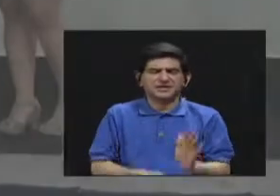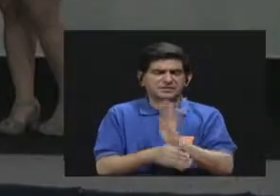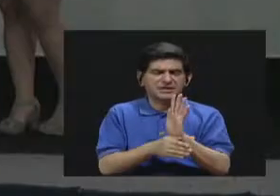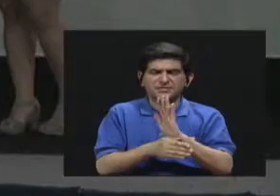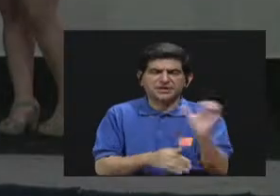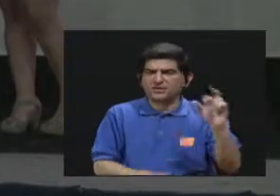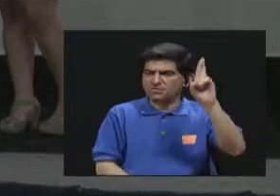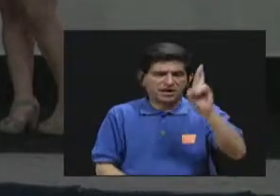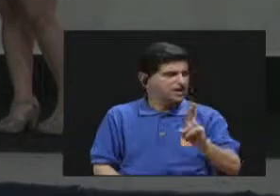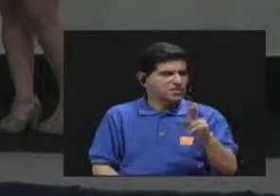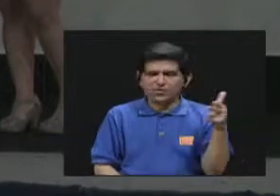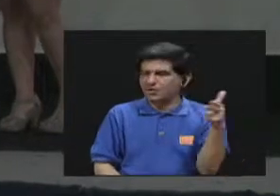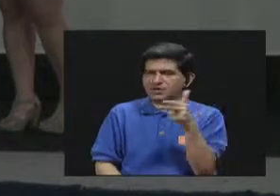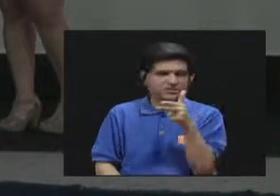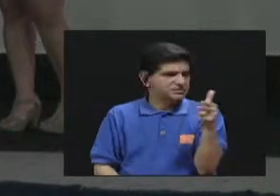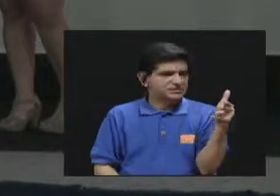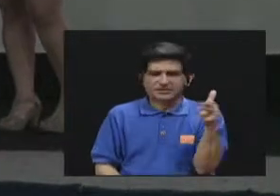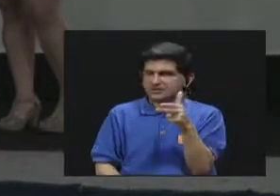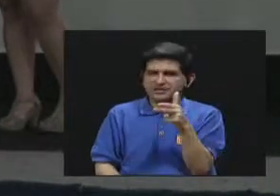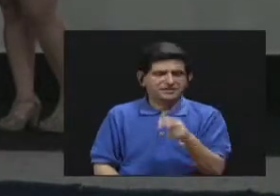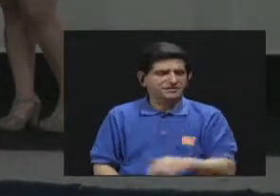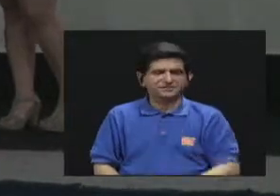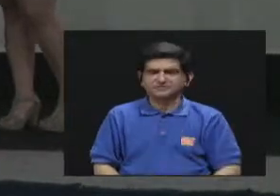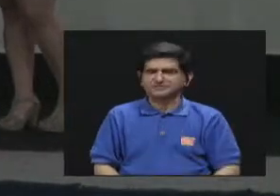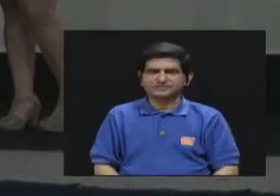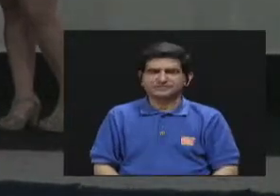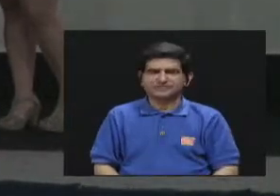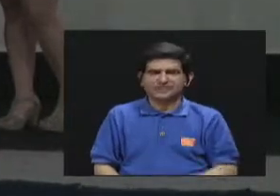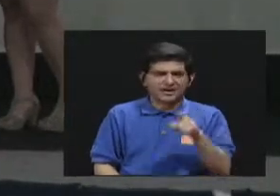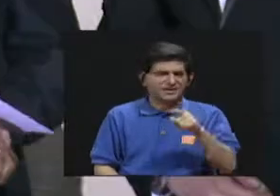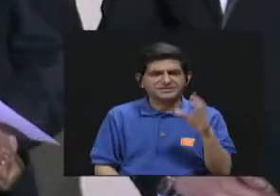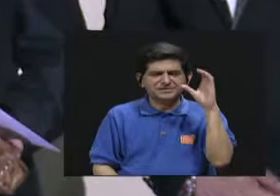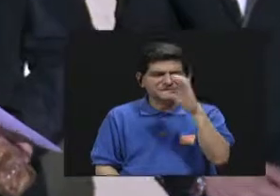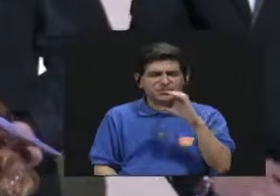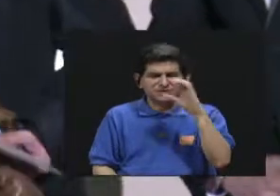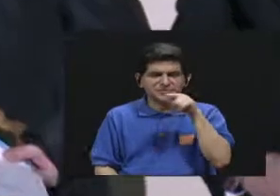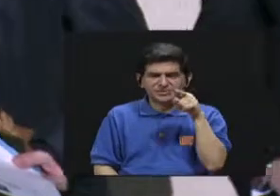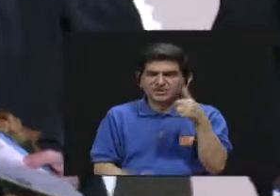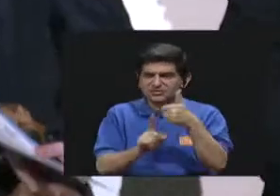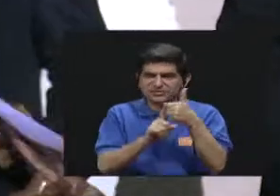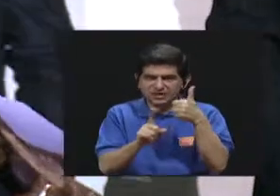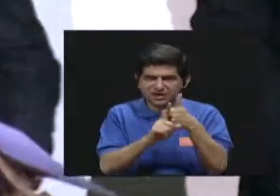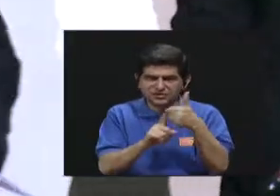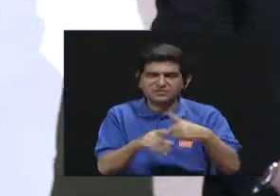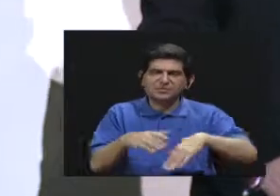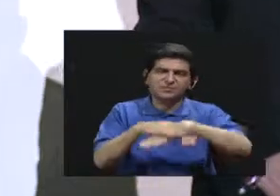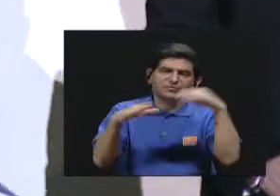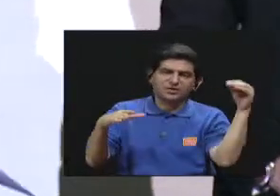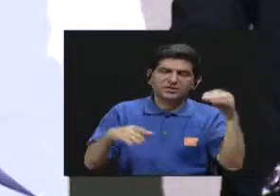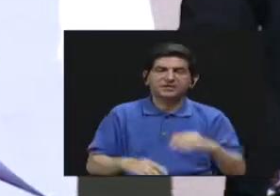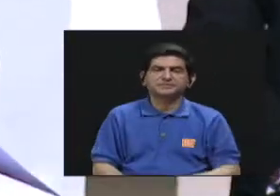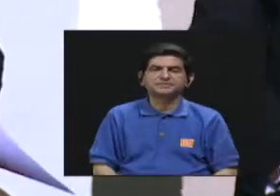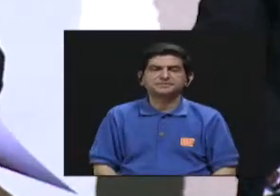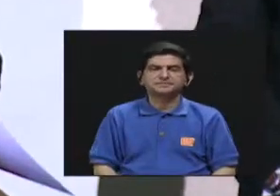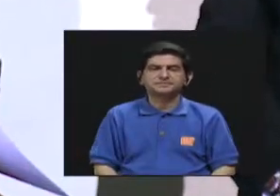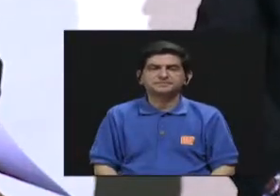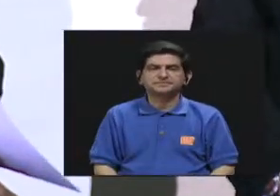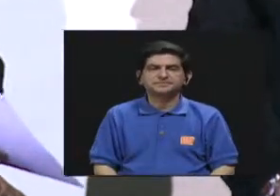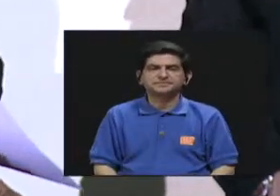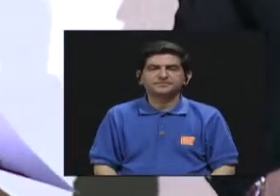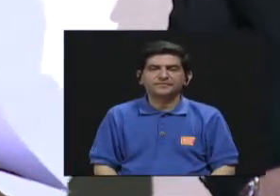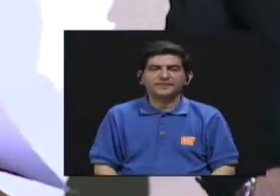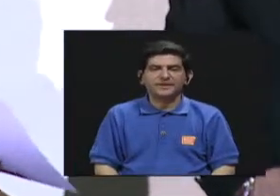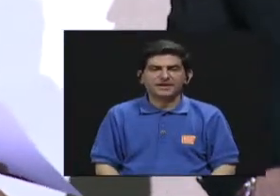Costa Rica, ¿verdad? Es sí. Una exploración de ellos en afuera. Que le